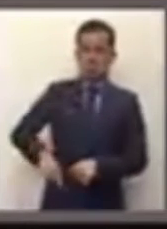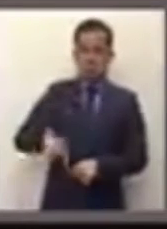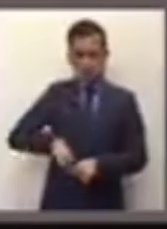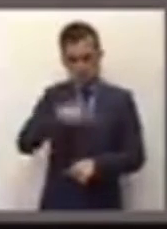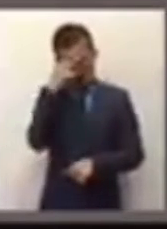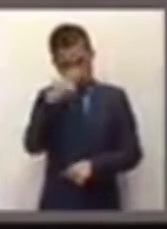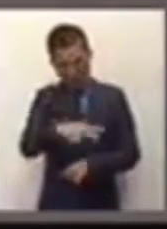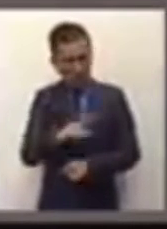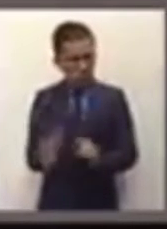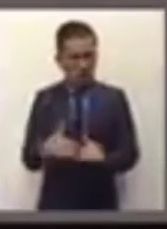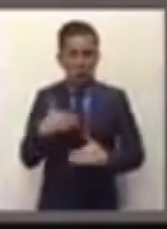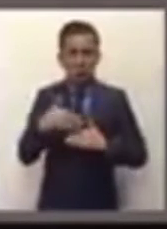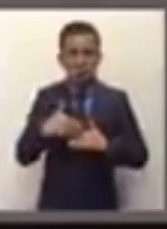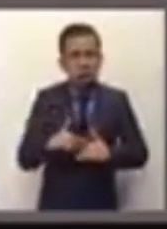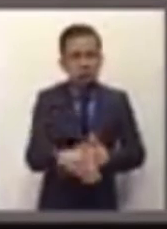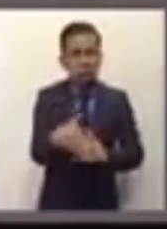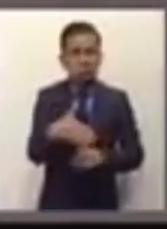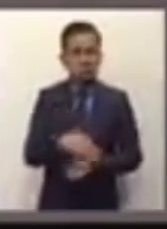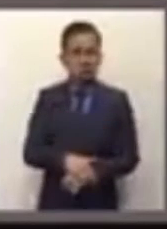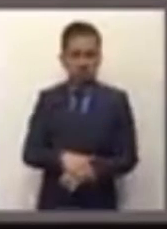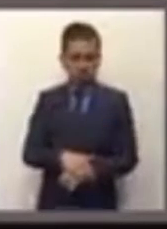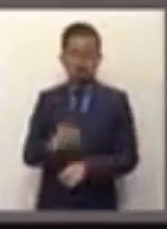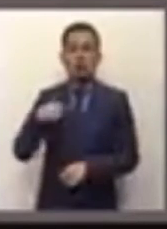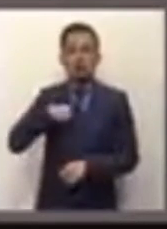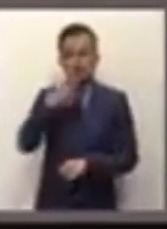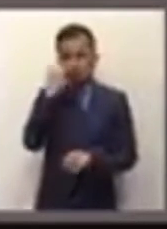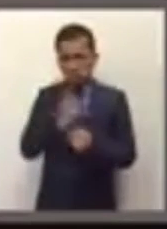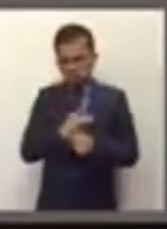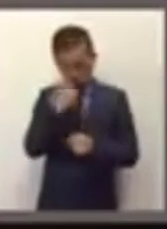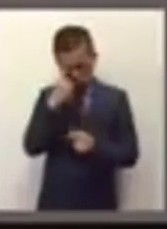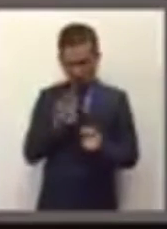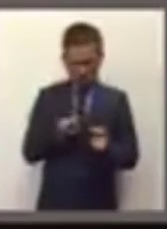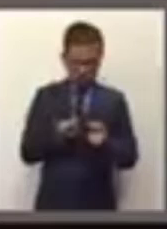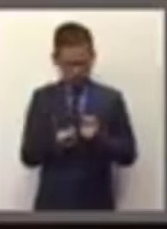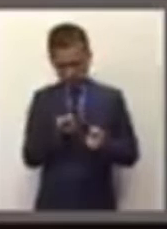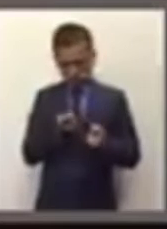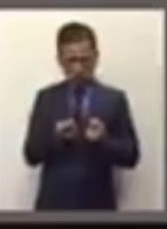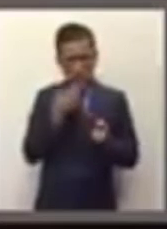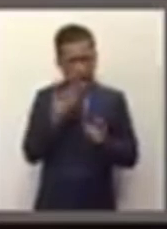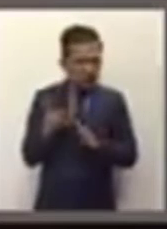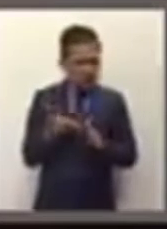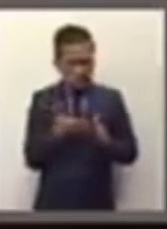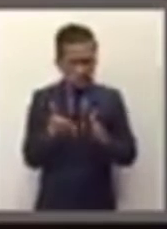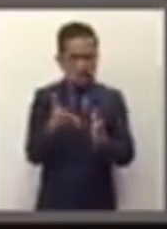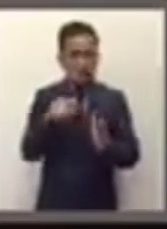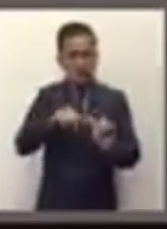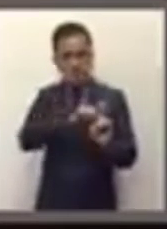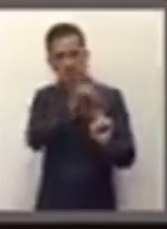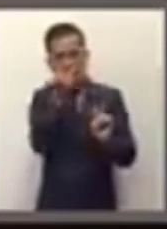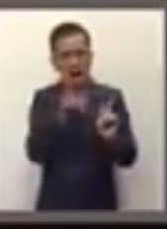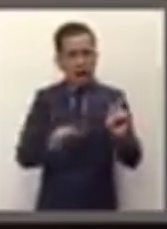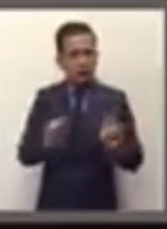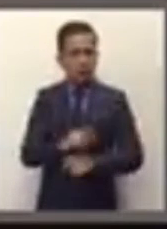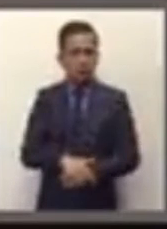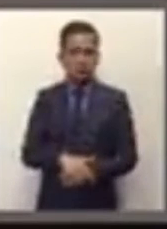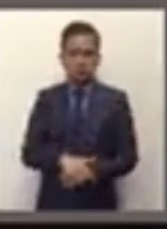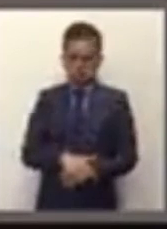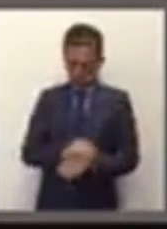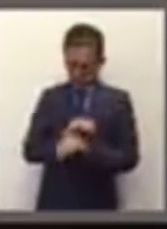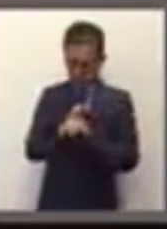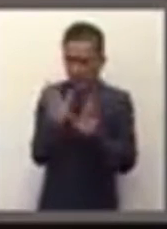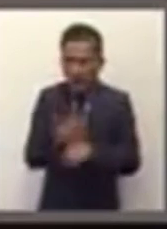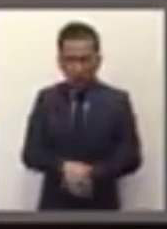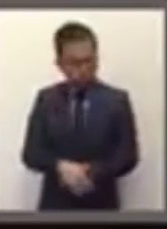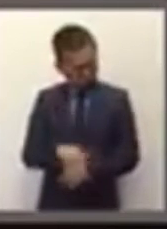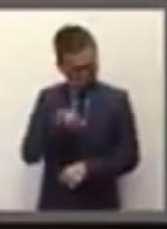que tenemos la responsabilidad de conducir los destinos de la nación y el tema es que efectivamente a mucha honra